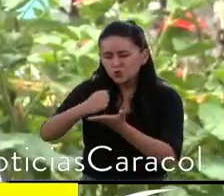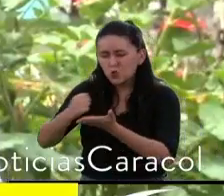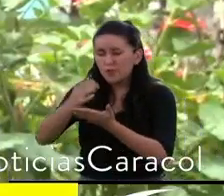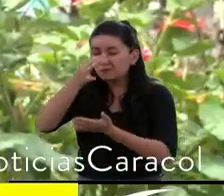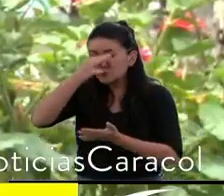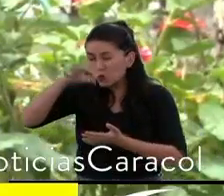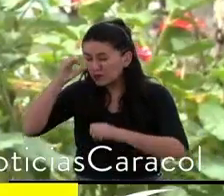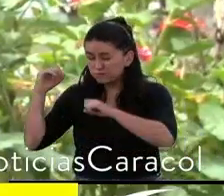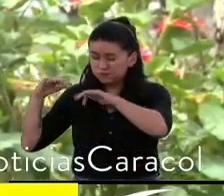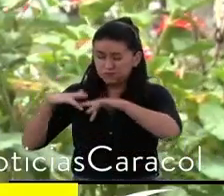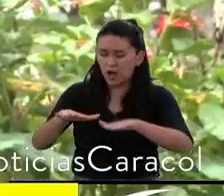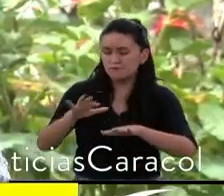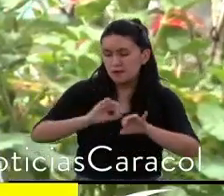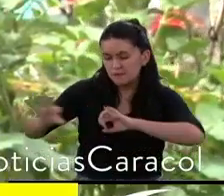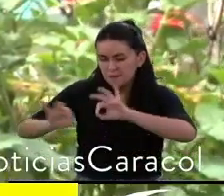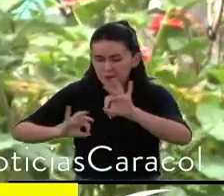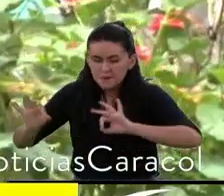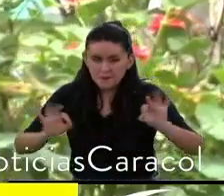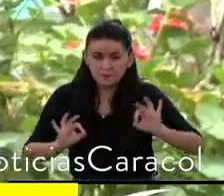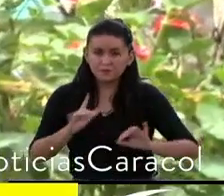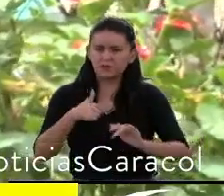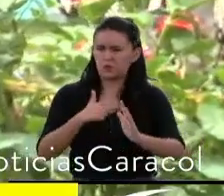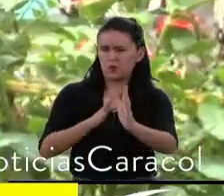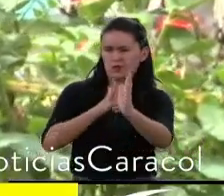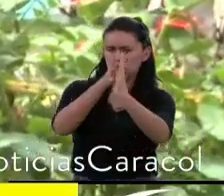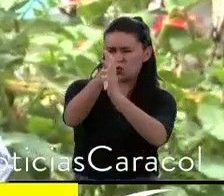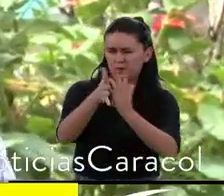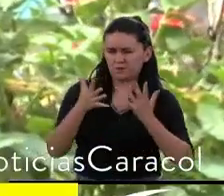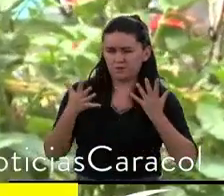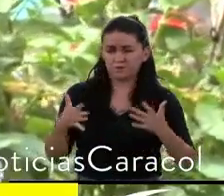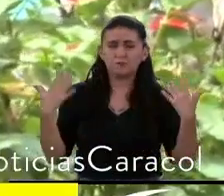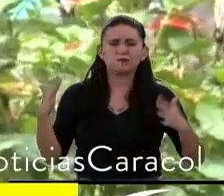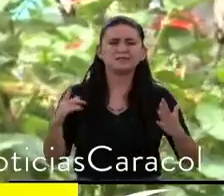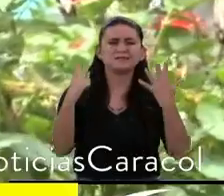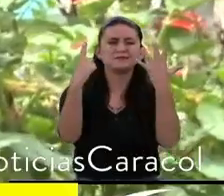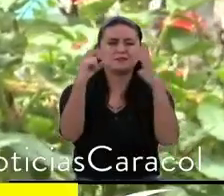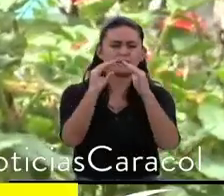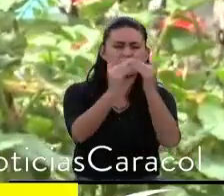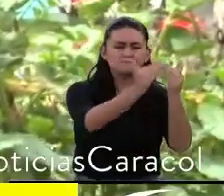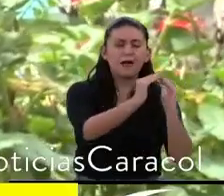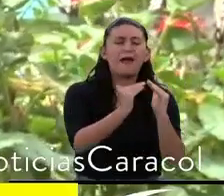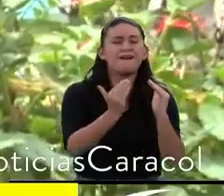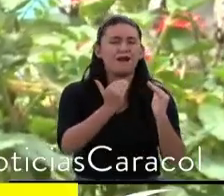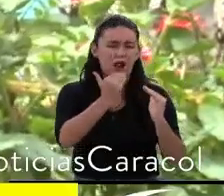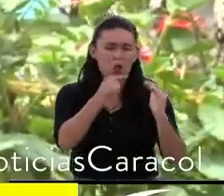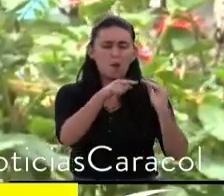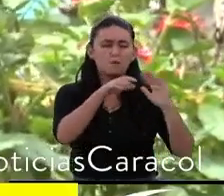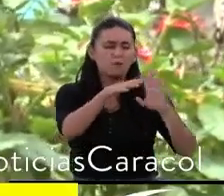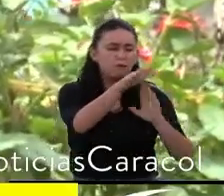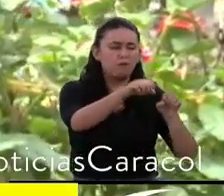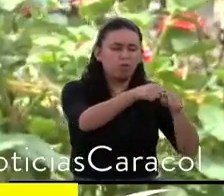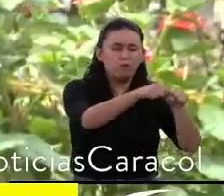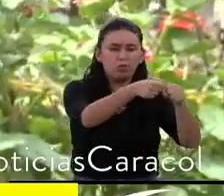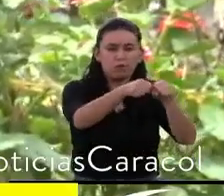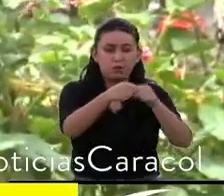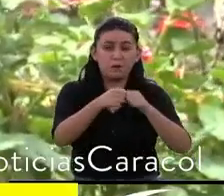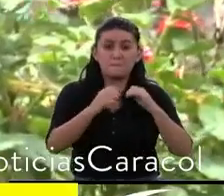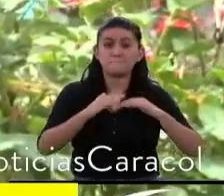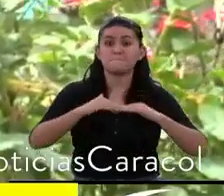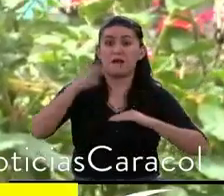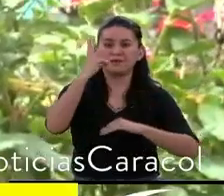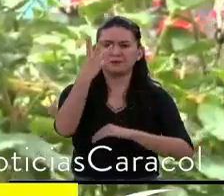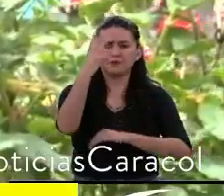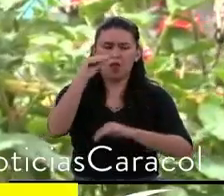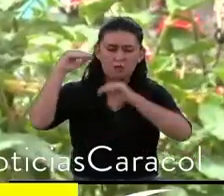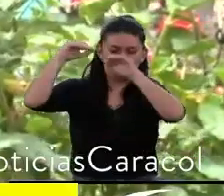afectados por esta emergencia. Pero es que les cuento, son más de 40 las viviendas con algún tipo de afectación. Además, más de 30